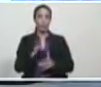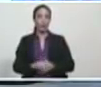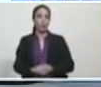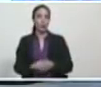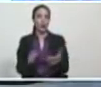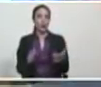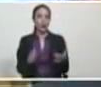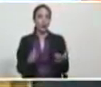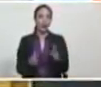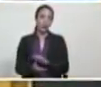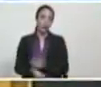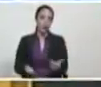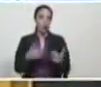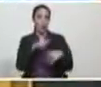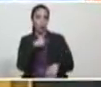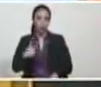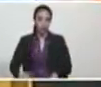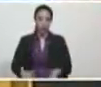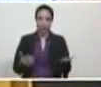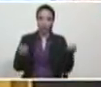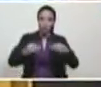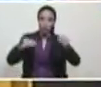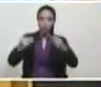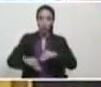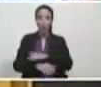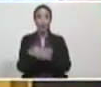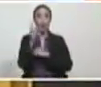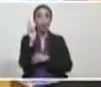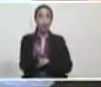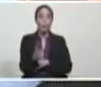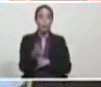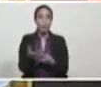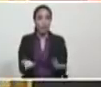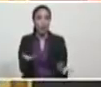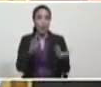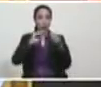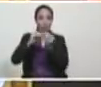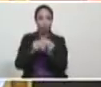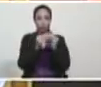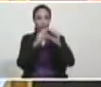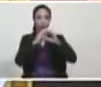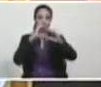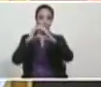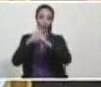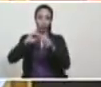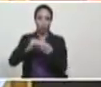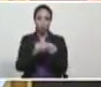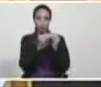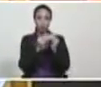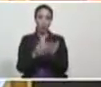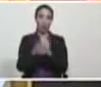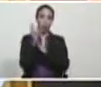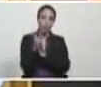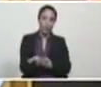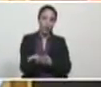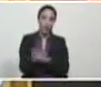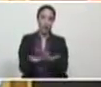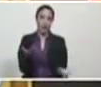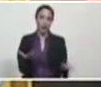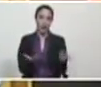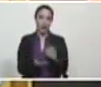gran capacidad, pueda aportar 2.000 nuevas unidades reparadas. Y 2.000 nuevas